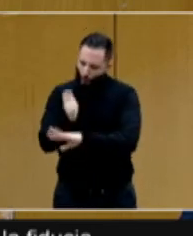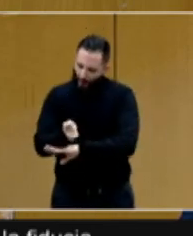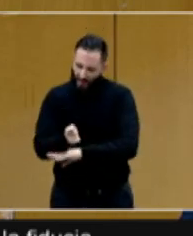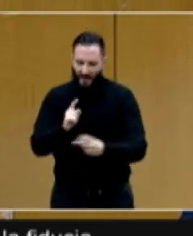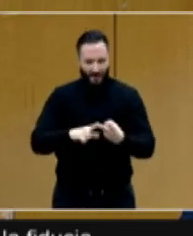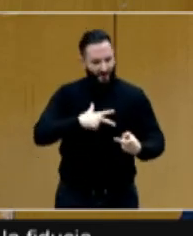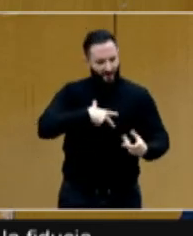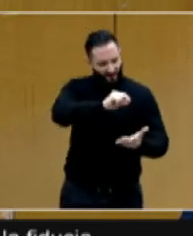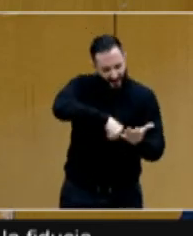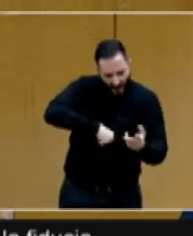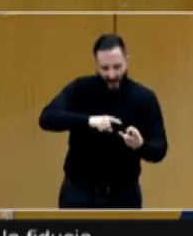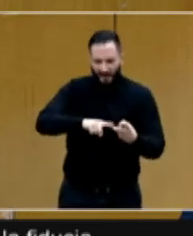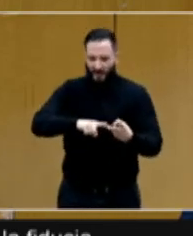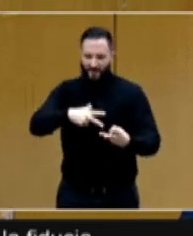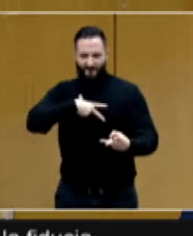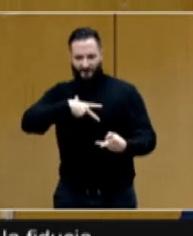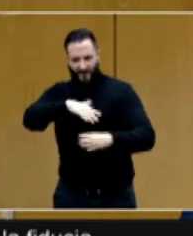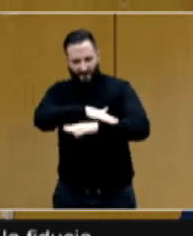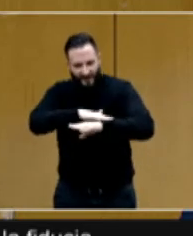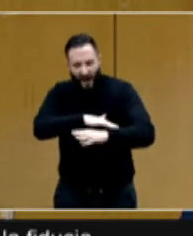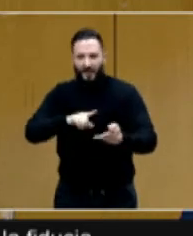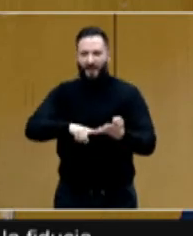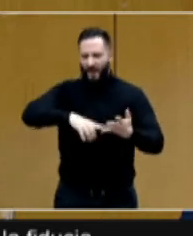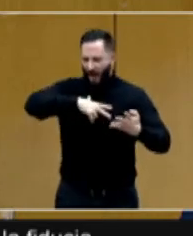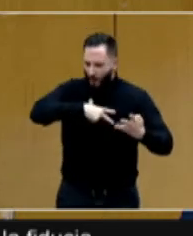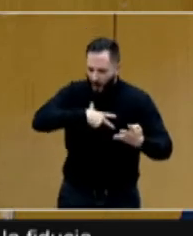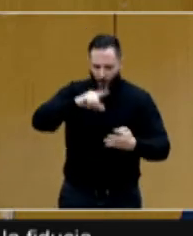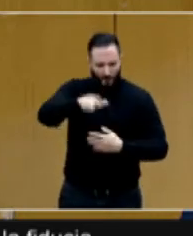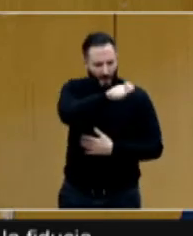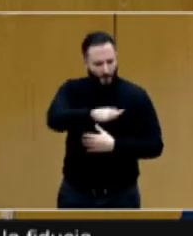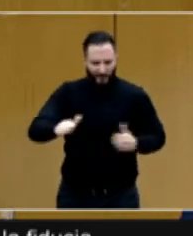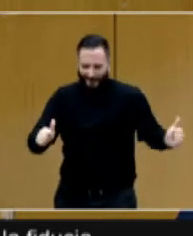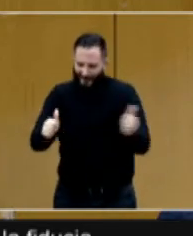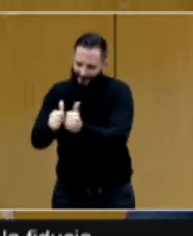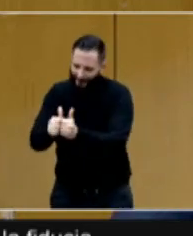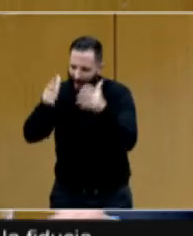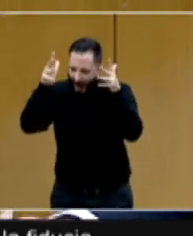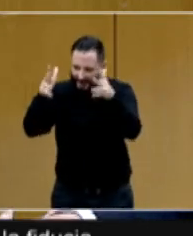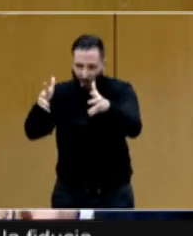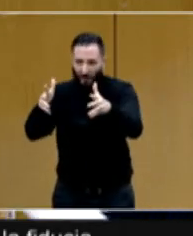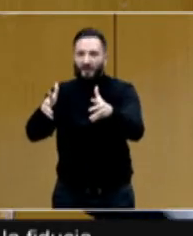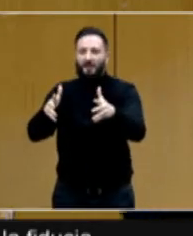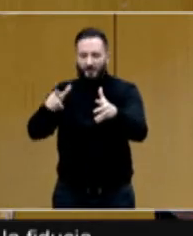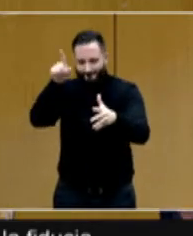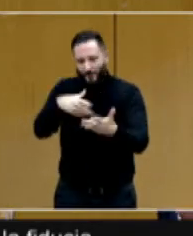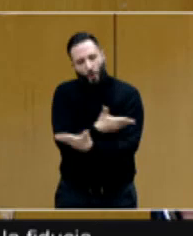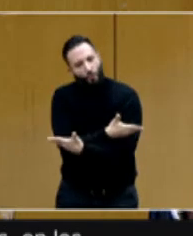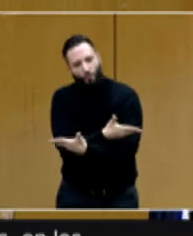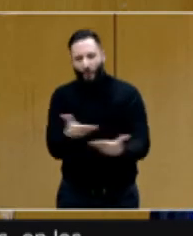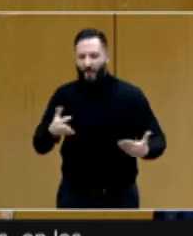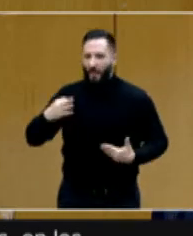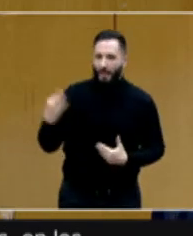notarios en los abogados y en los que están cerca de ellos como asesores como asesores o como guardadores y